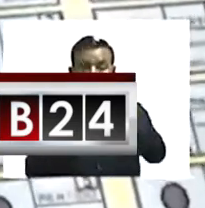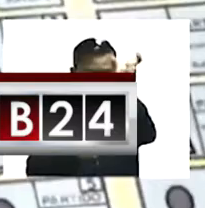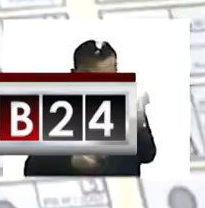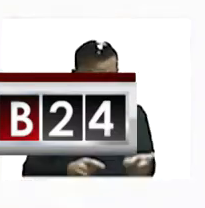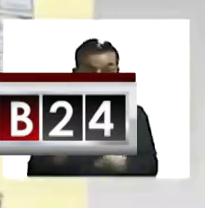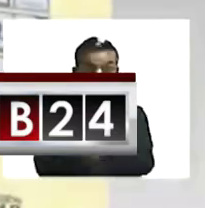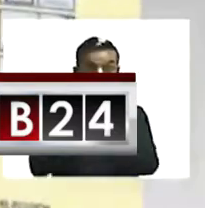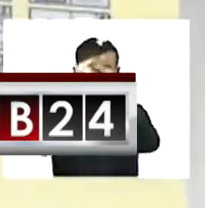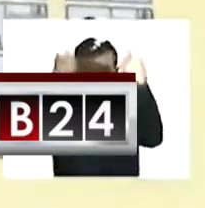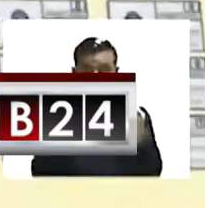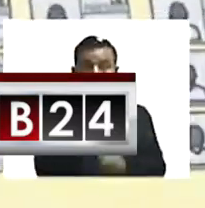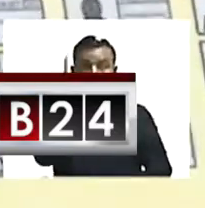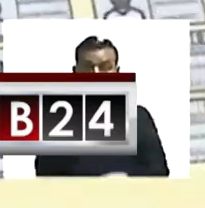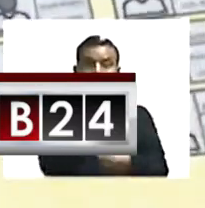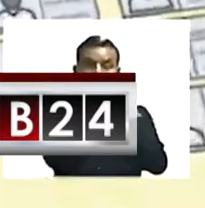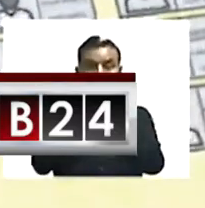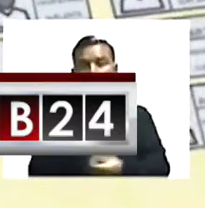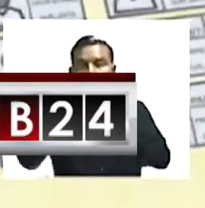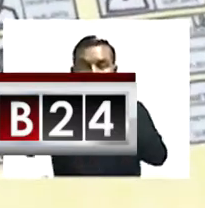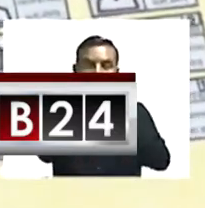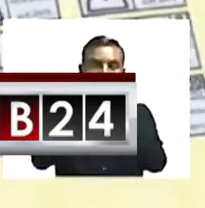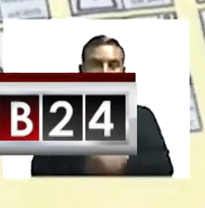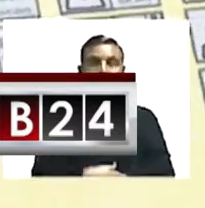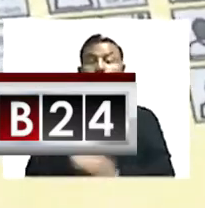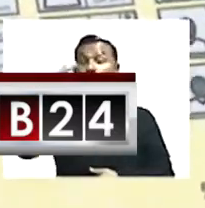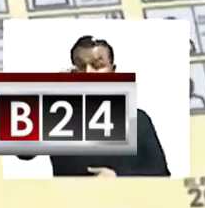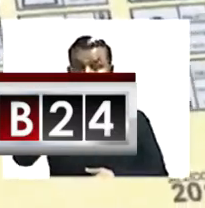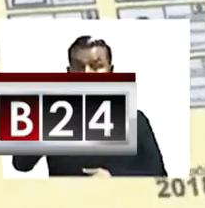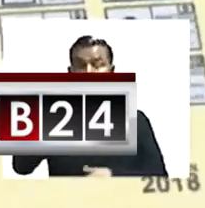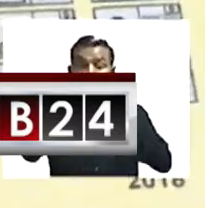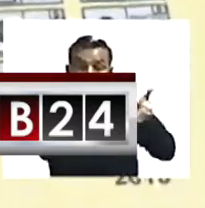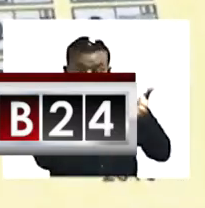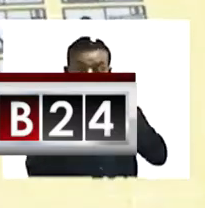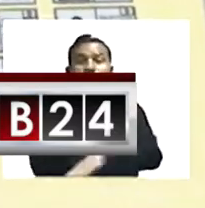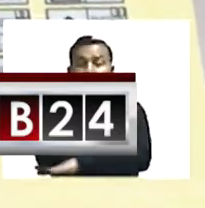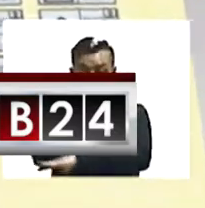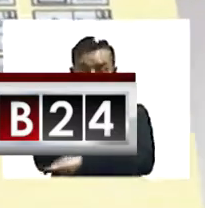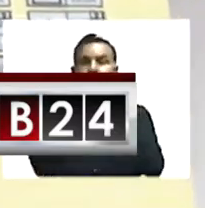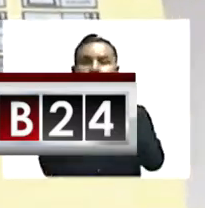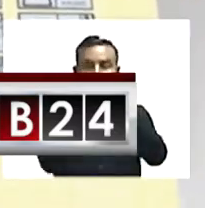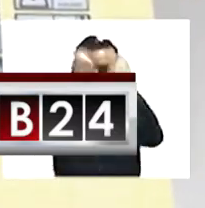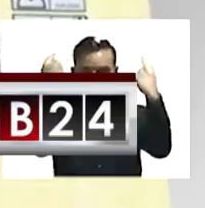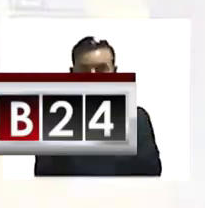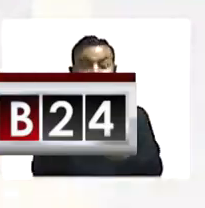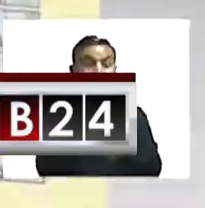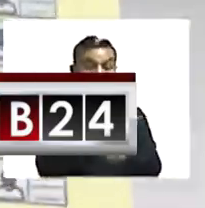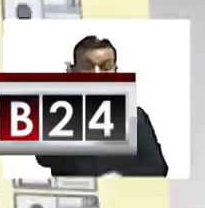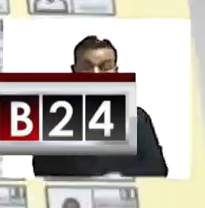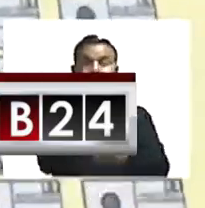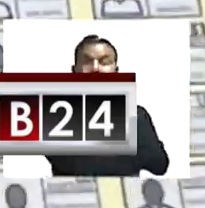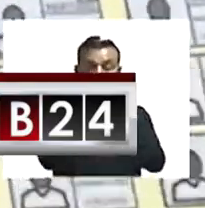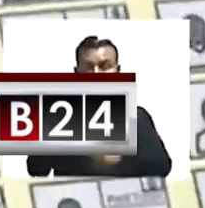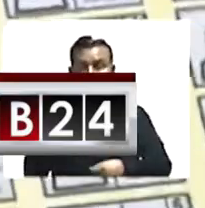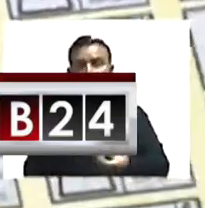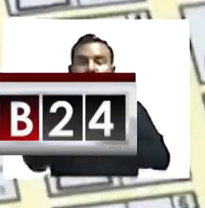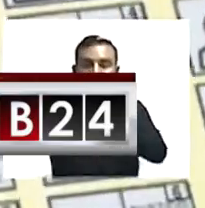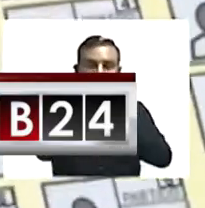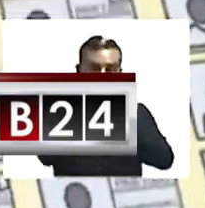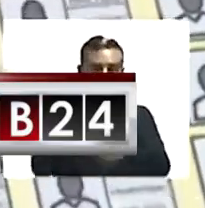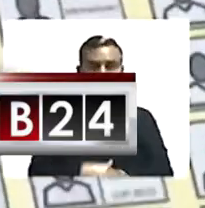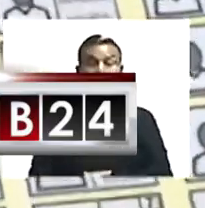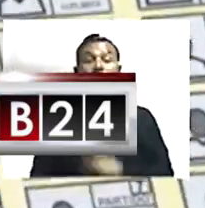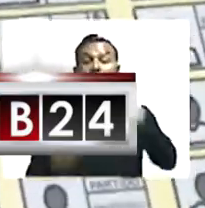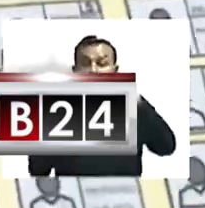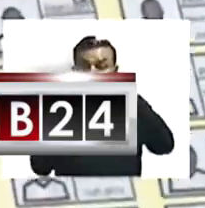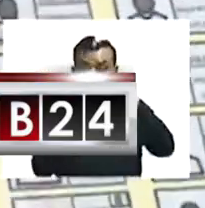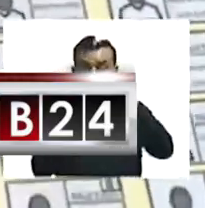político de su preferencia, pero también puede marcar la lista completa de candidatos de un mismo partido. Marca